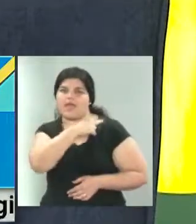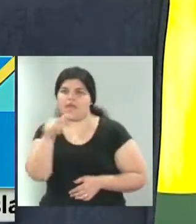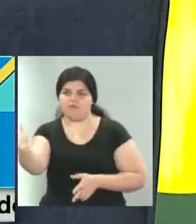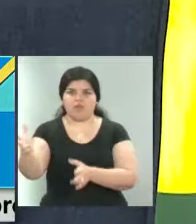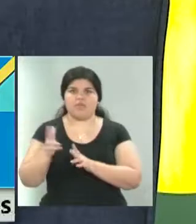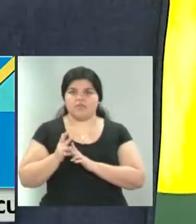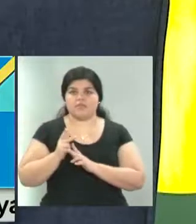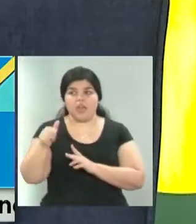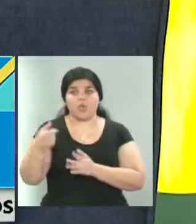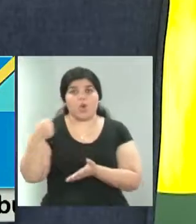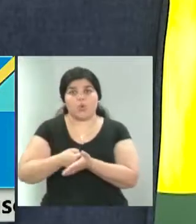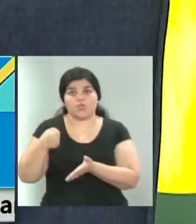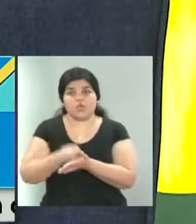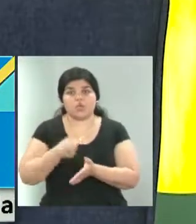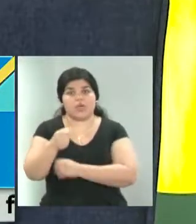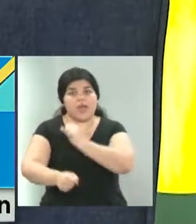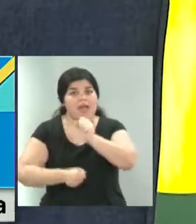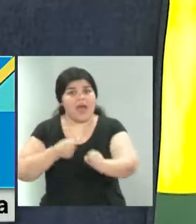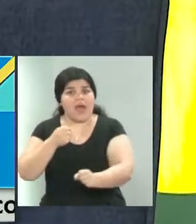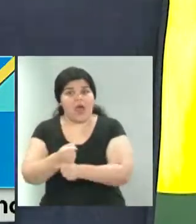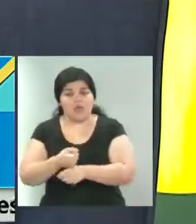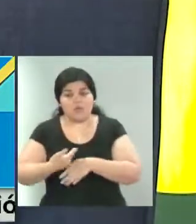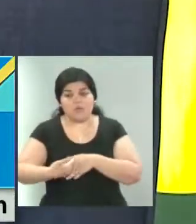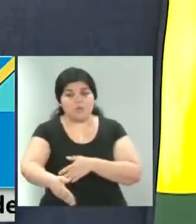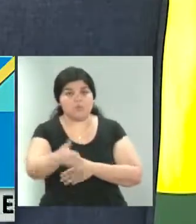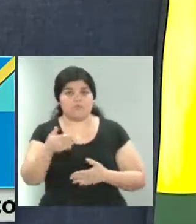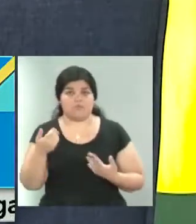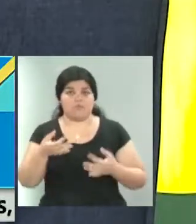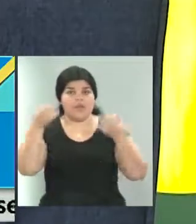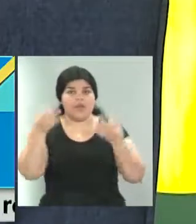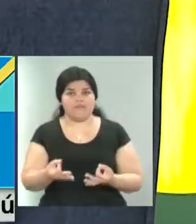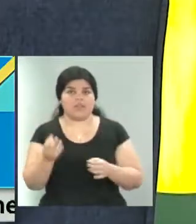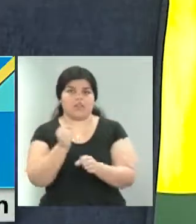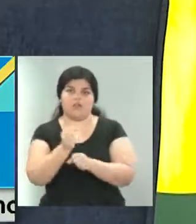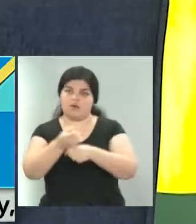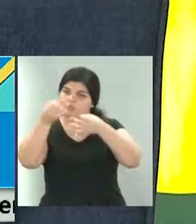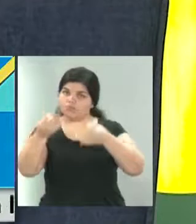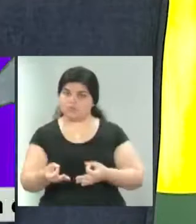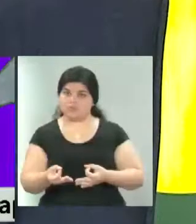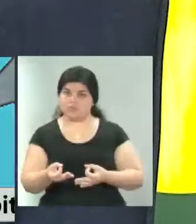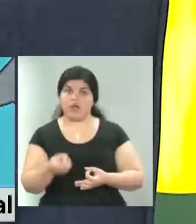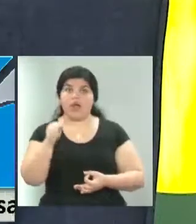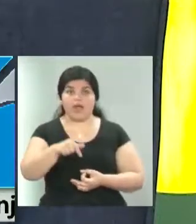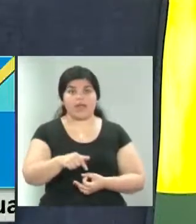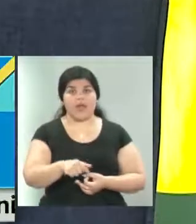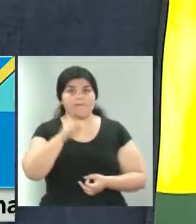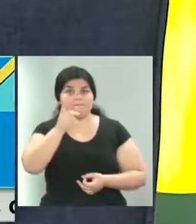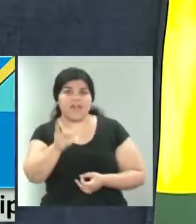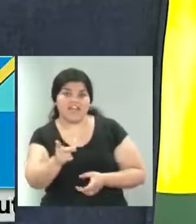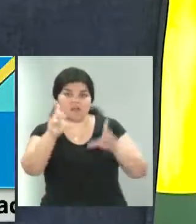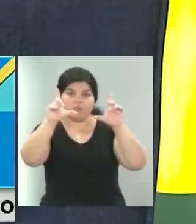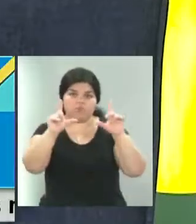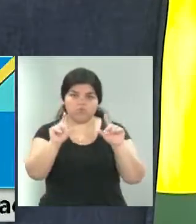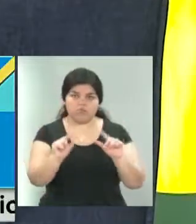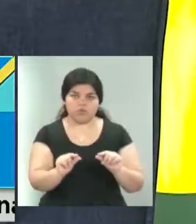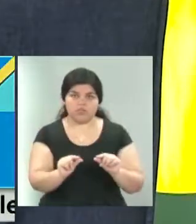posible. Hasta el momento parece que en Mendoza, con este espectáculo, se han bajado los riesgos bastante y ese factor suerte ha